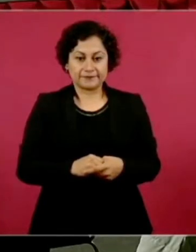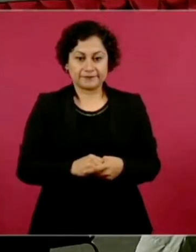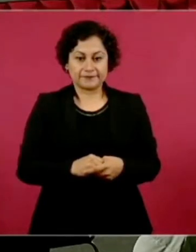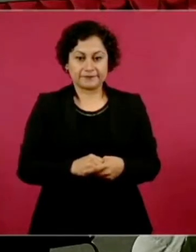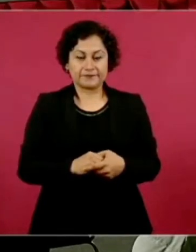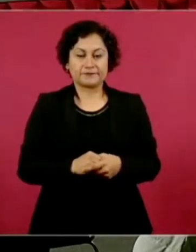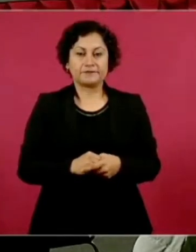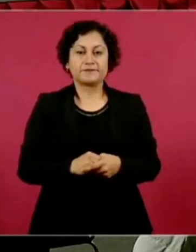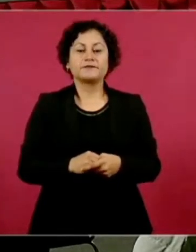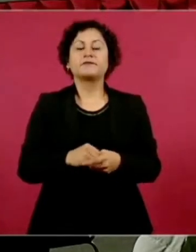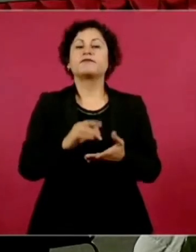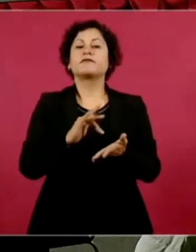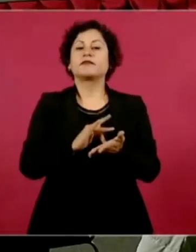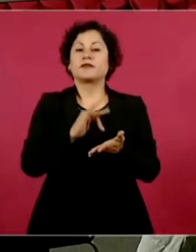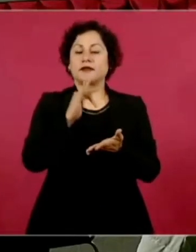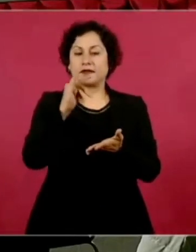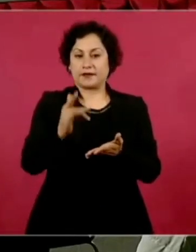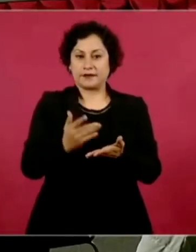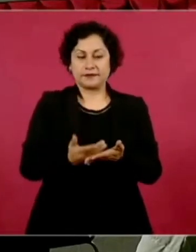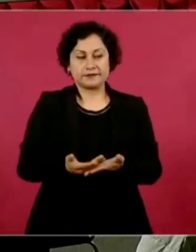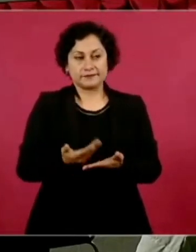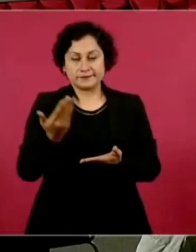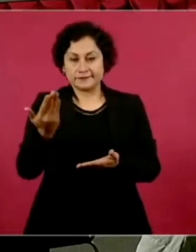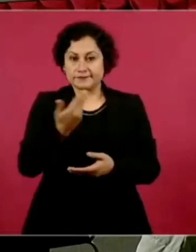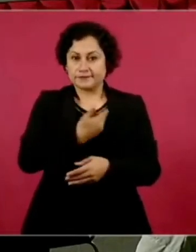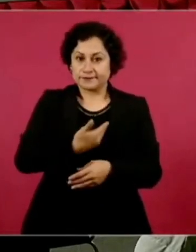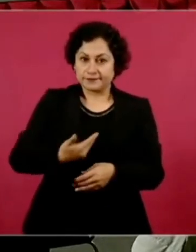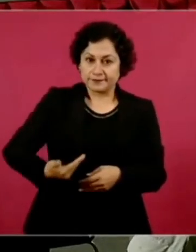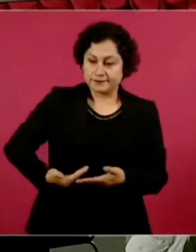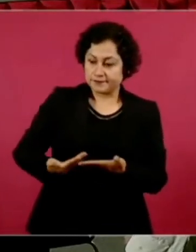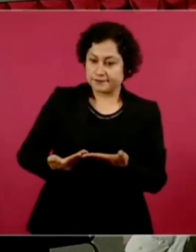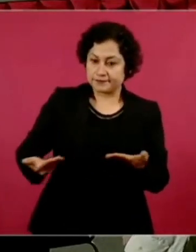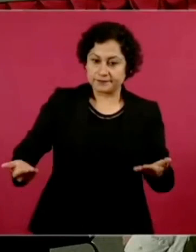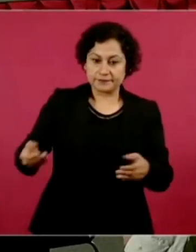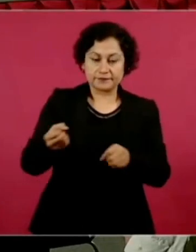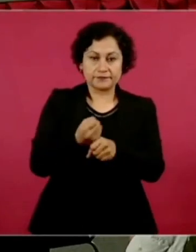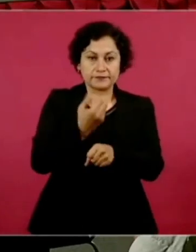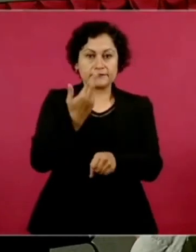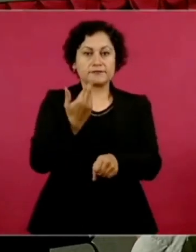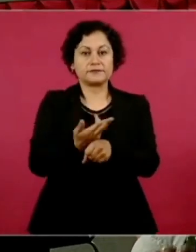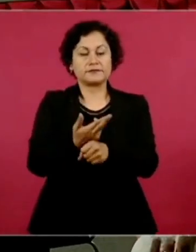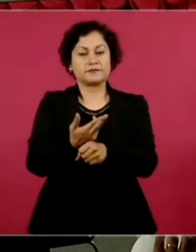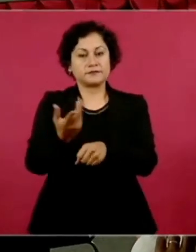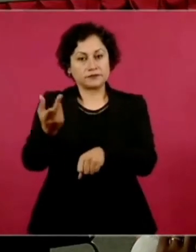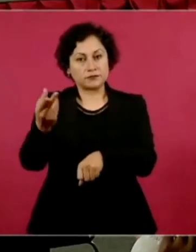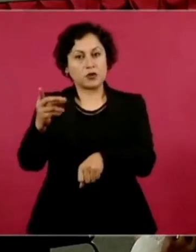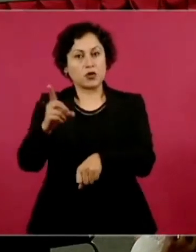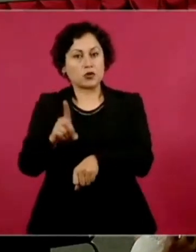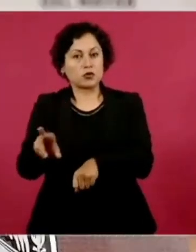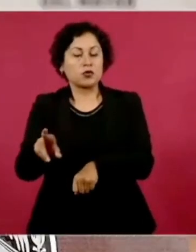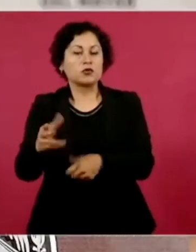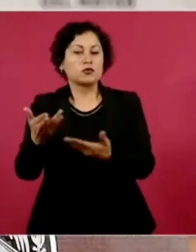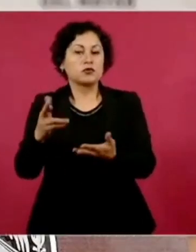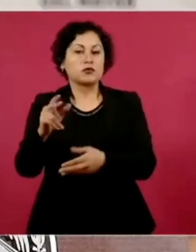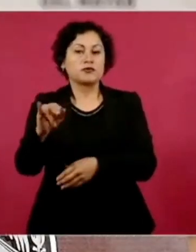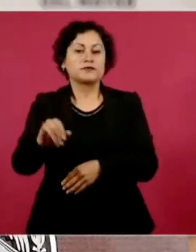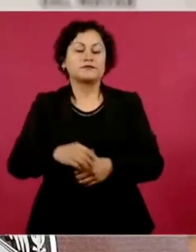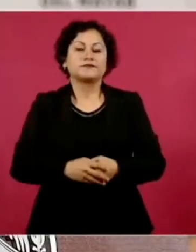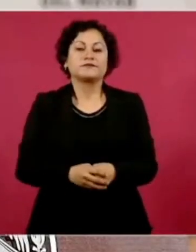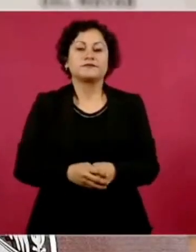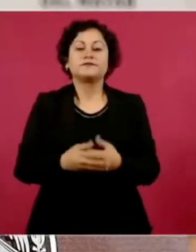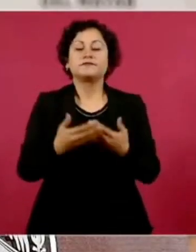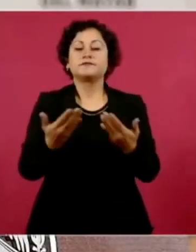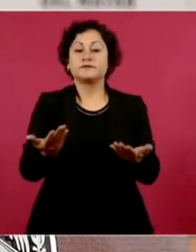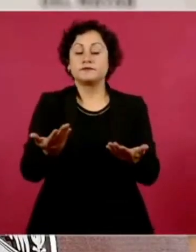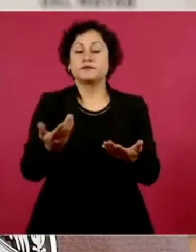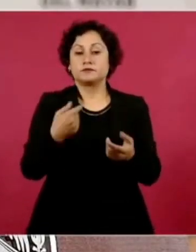Muchas gracias, presidente, secretaria, secretario, doctor Ruy. Presentamos los avances del IMSS